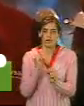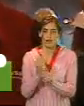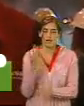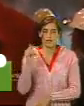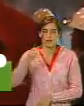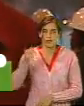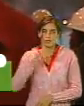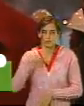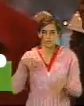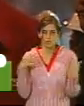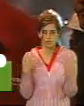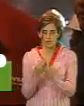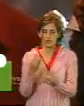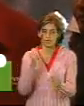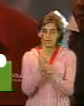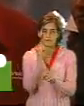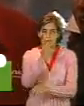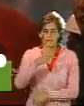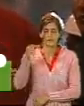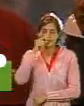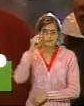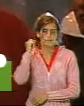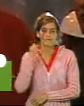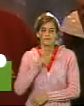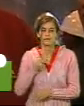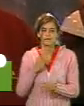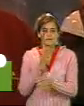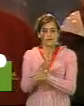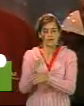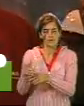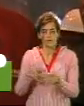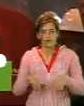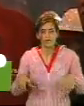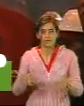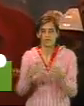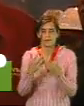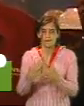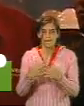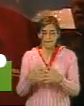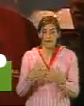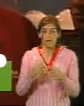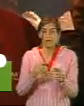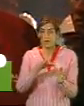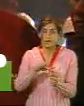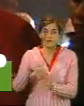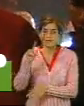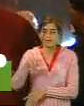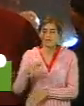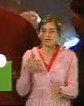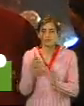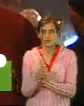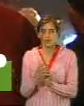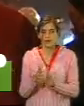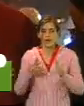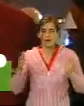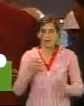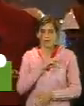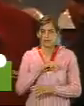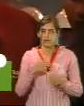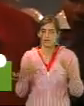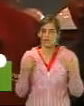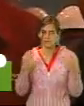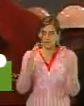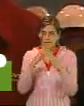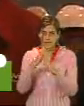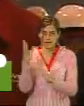momento acá. Estamos acompañados a los trabajadores, vamos a hacer un recorrido en la planta, pero además, en el marco de la gran misión Vivienda